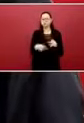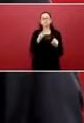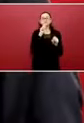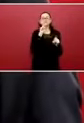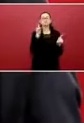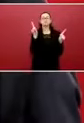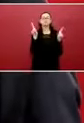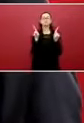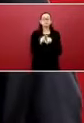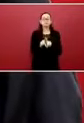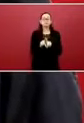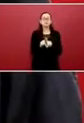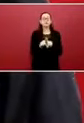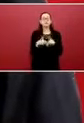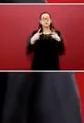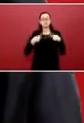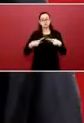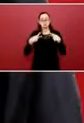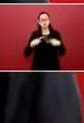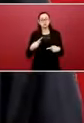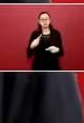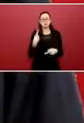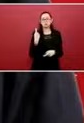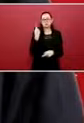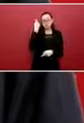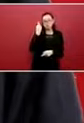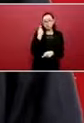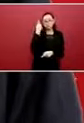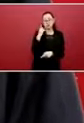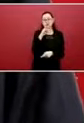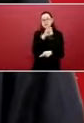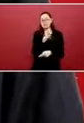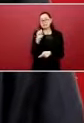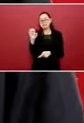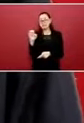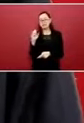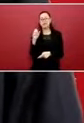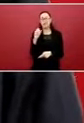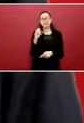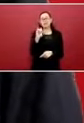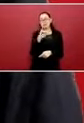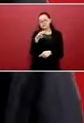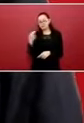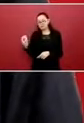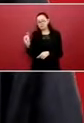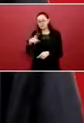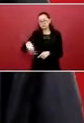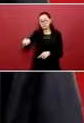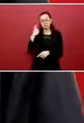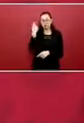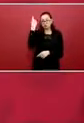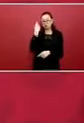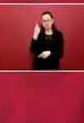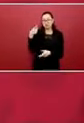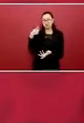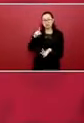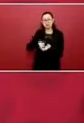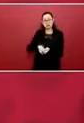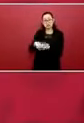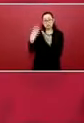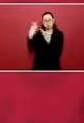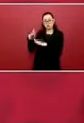a los pensionados jubilados del ISSSTE, del Seguro, que si en sus cuentas